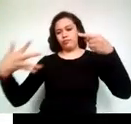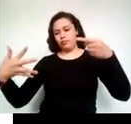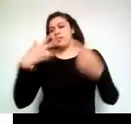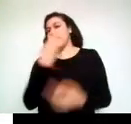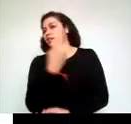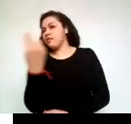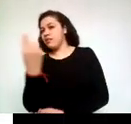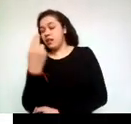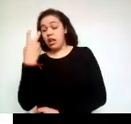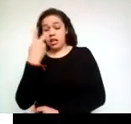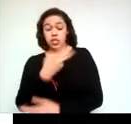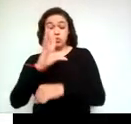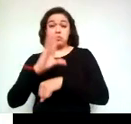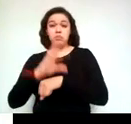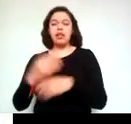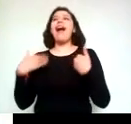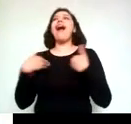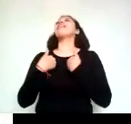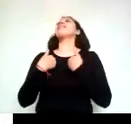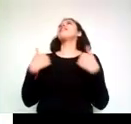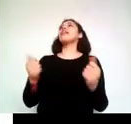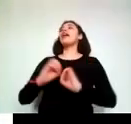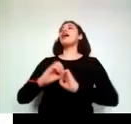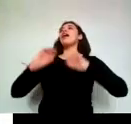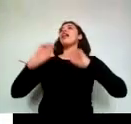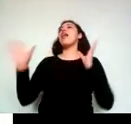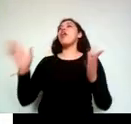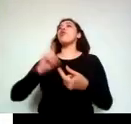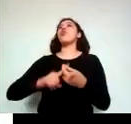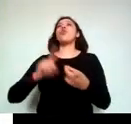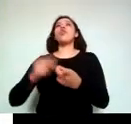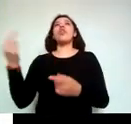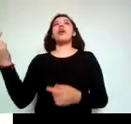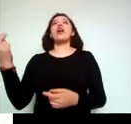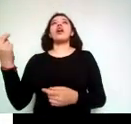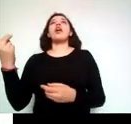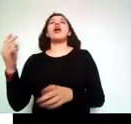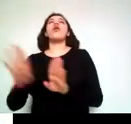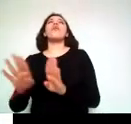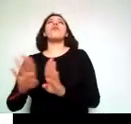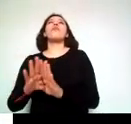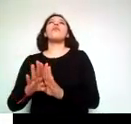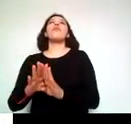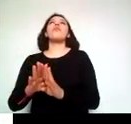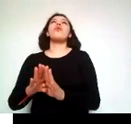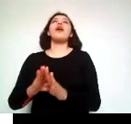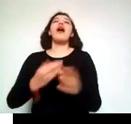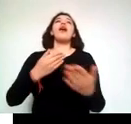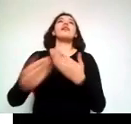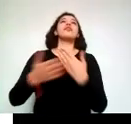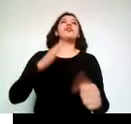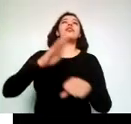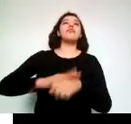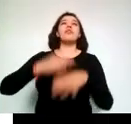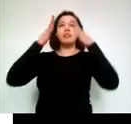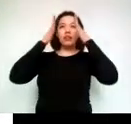te va a permitir entender en dónde es que se necesita tomar mayores acciones, en dónde poner foco, qué